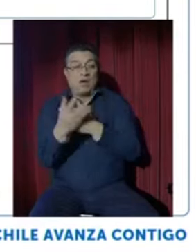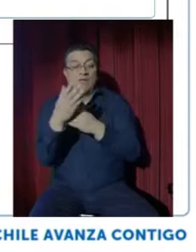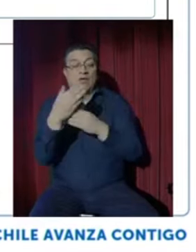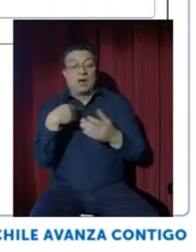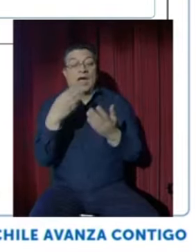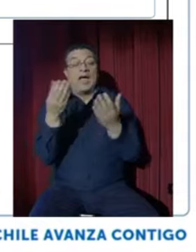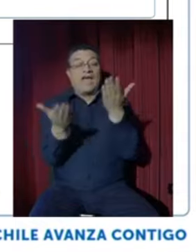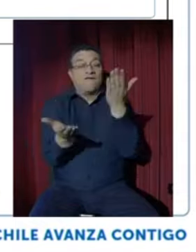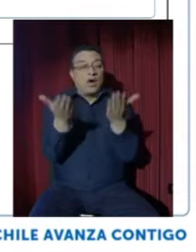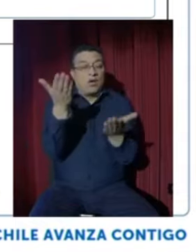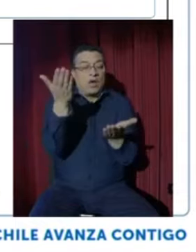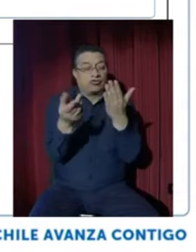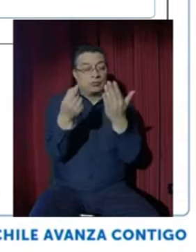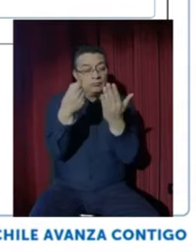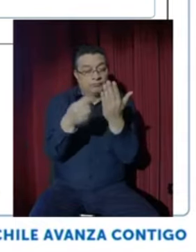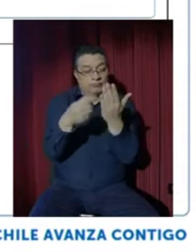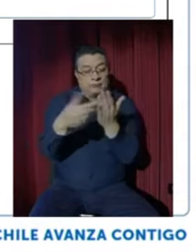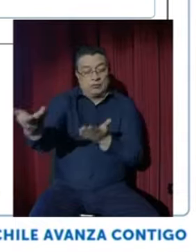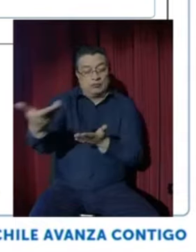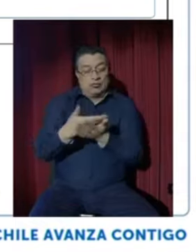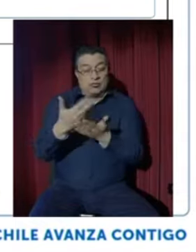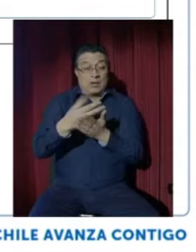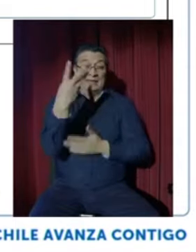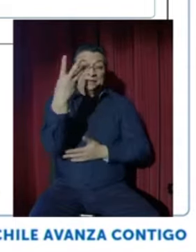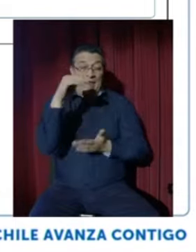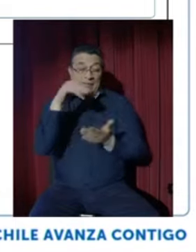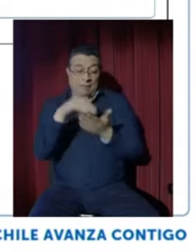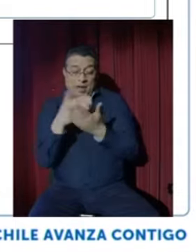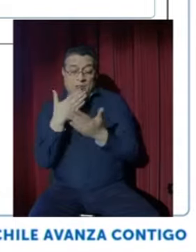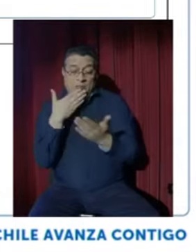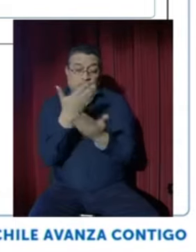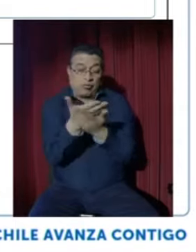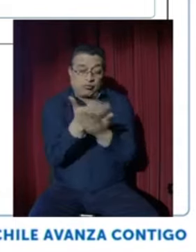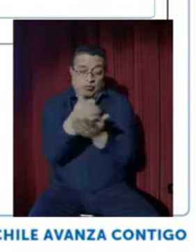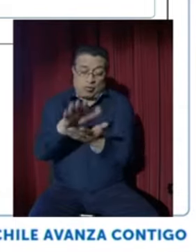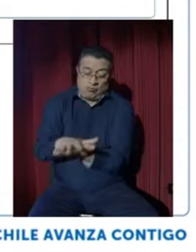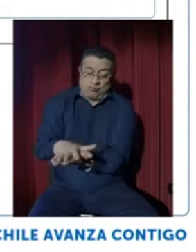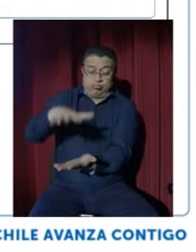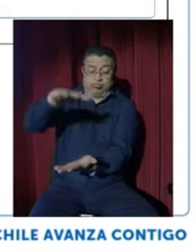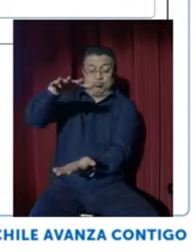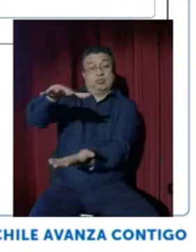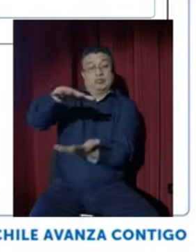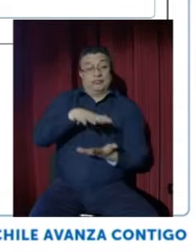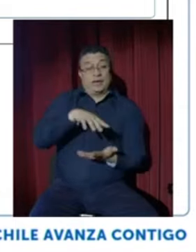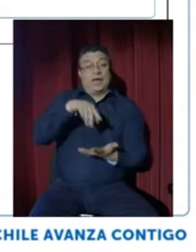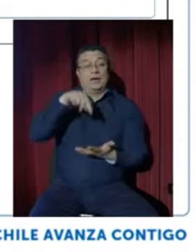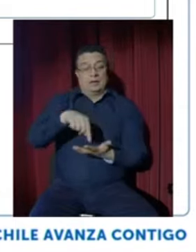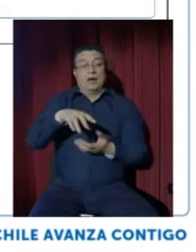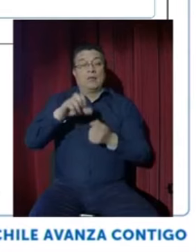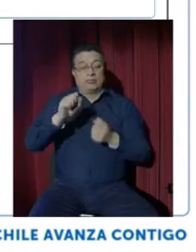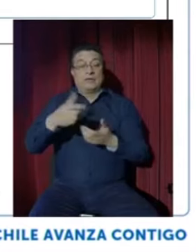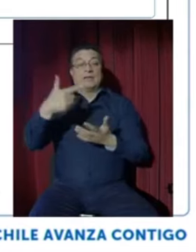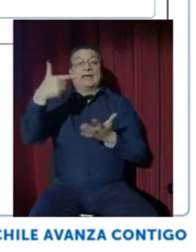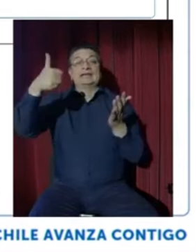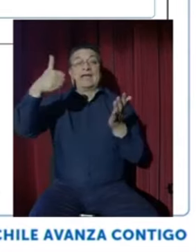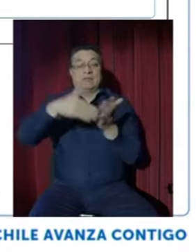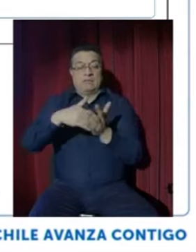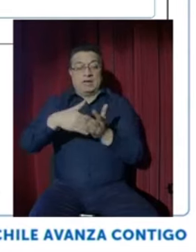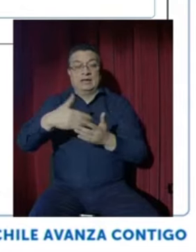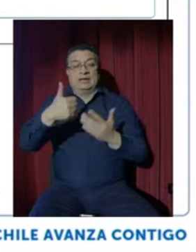solicitudes y aquí de las 30,000 solicitudes ya logramos que se increment se ingresen